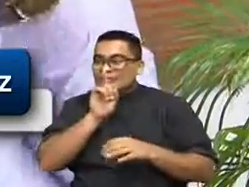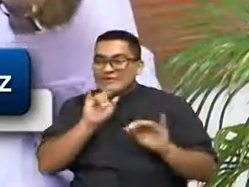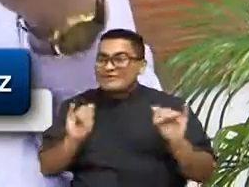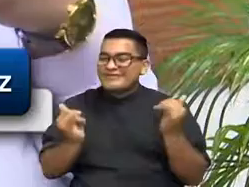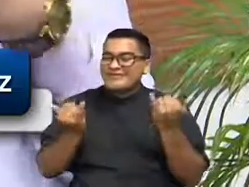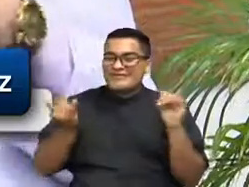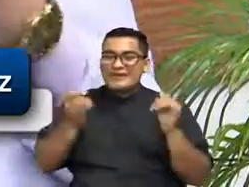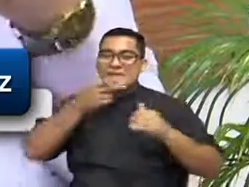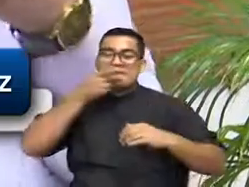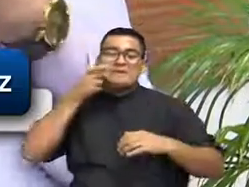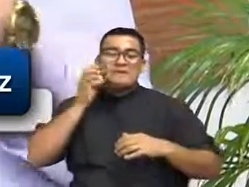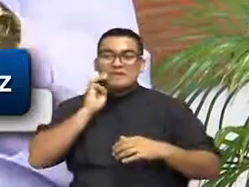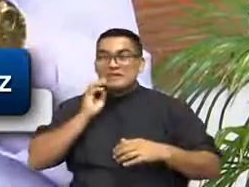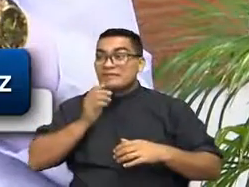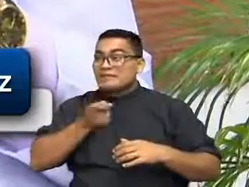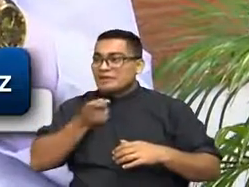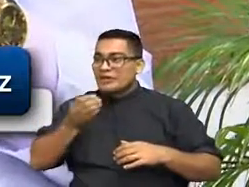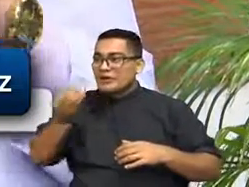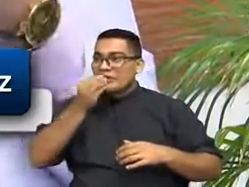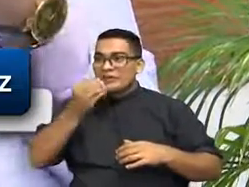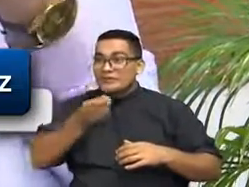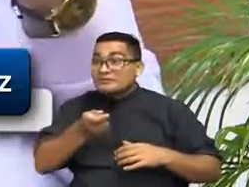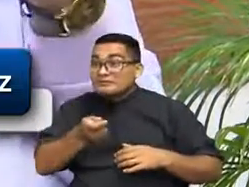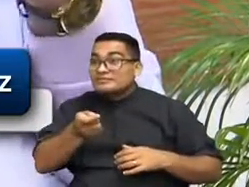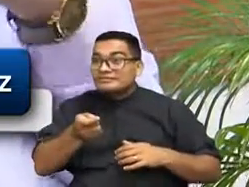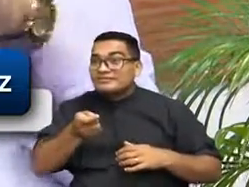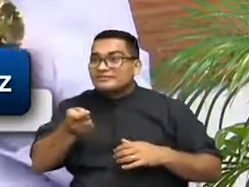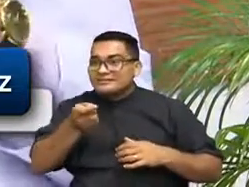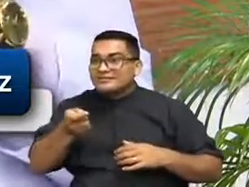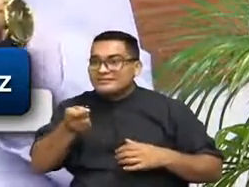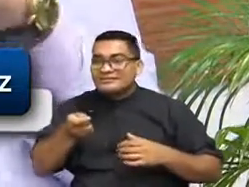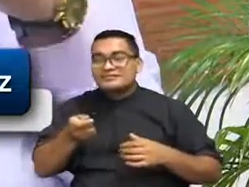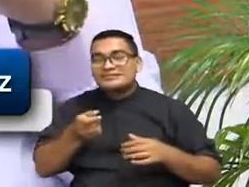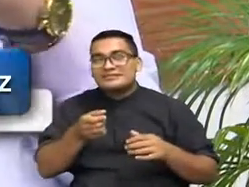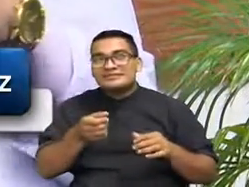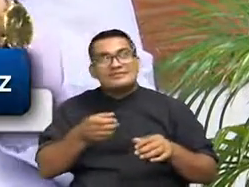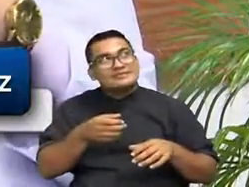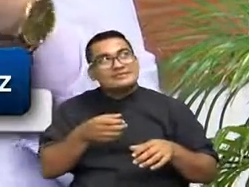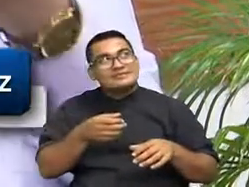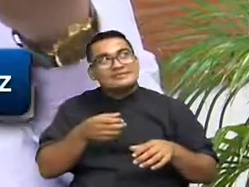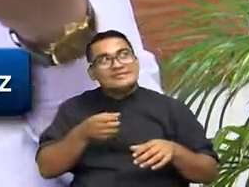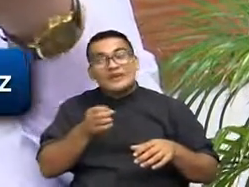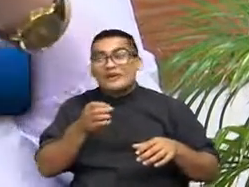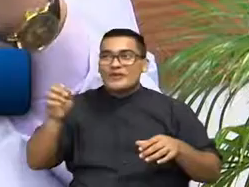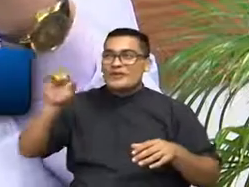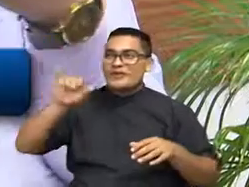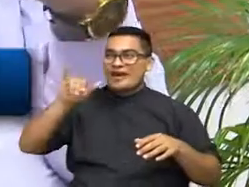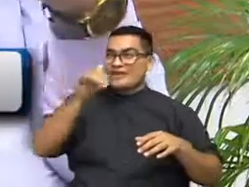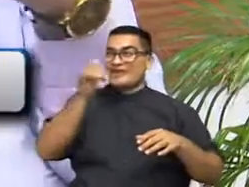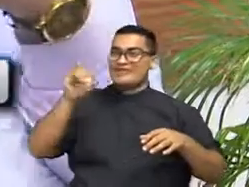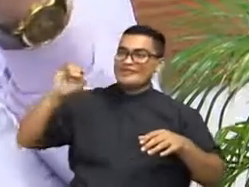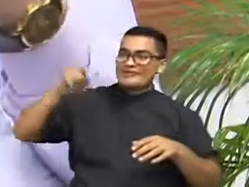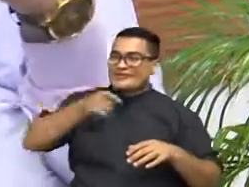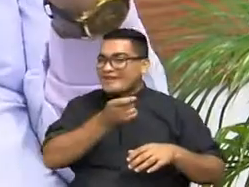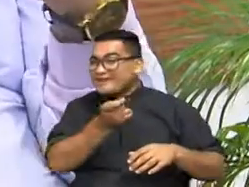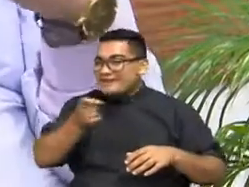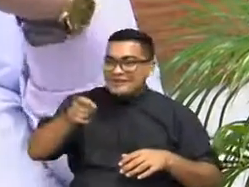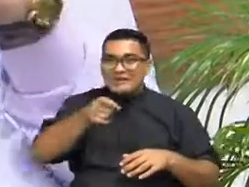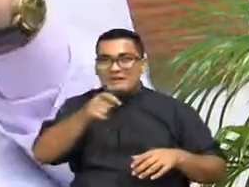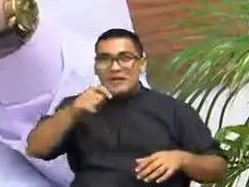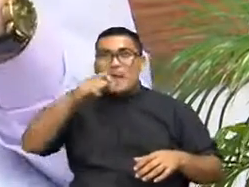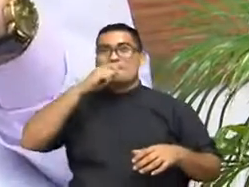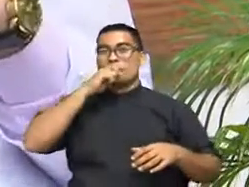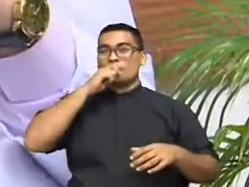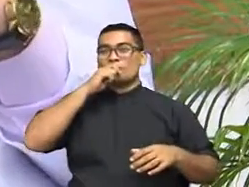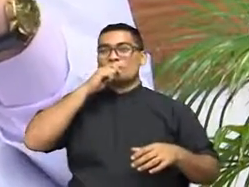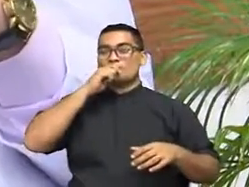nosotros podemos engañar a los niños porque hay que sabérsela llevar, pues, porque un niño, tanto como para el medicamento como para la alimentación, es un niño